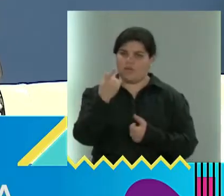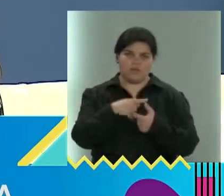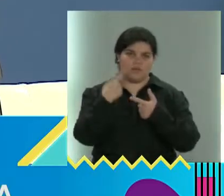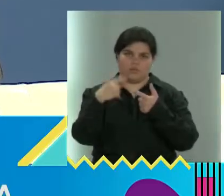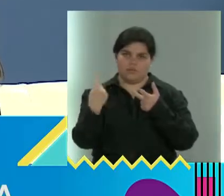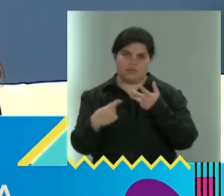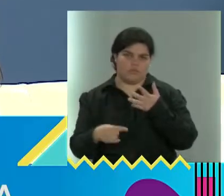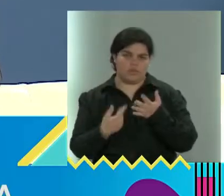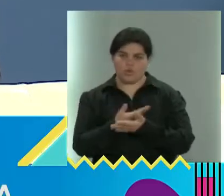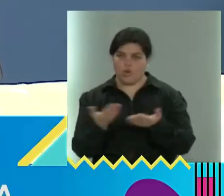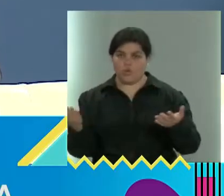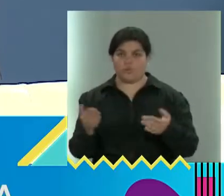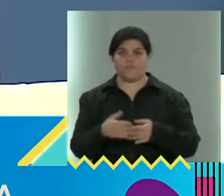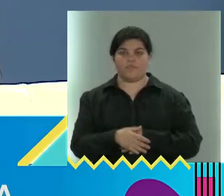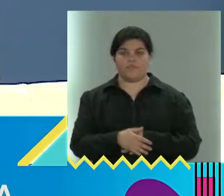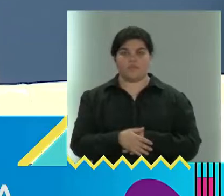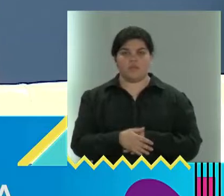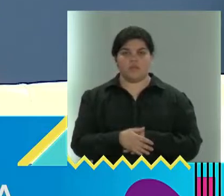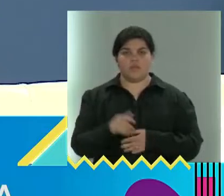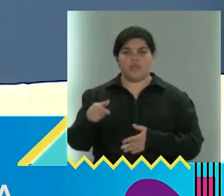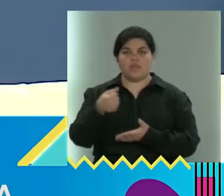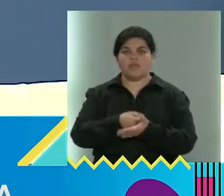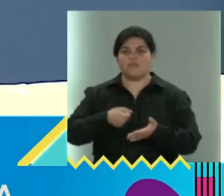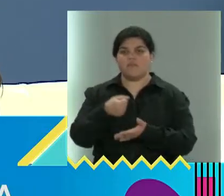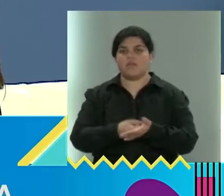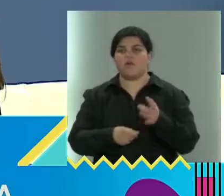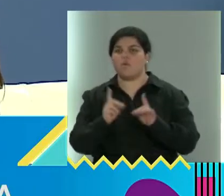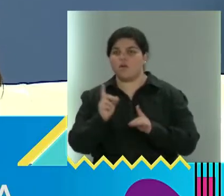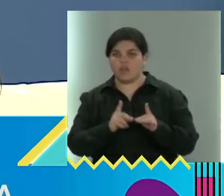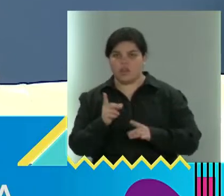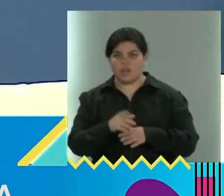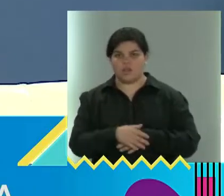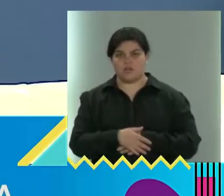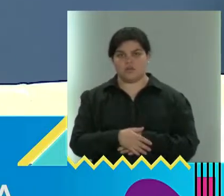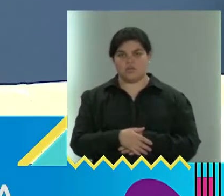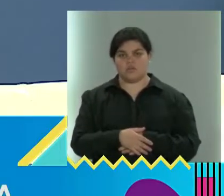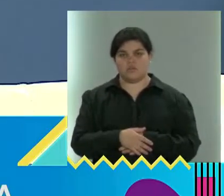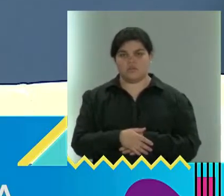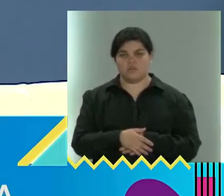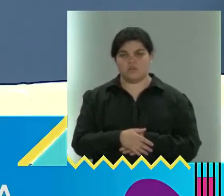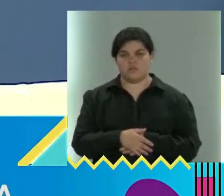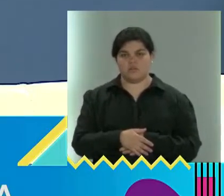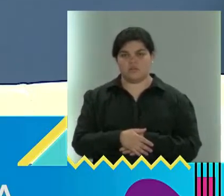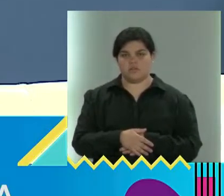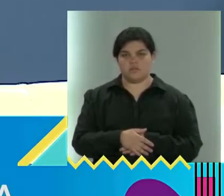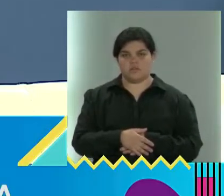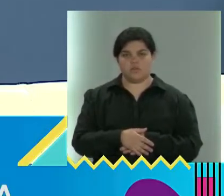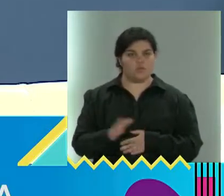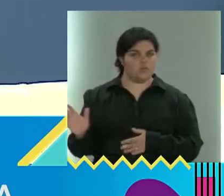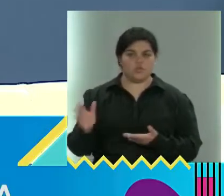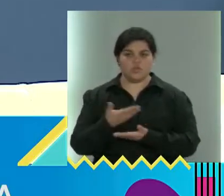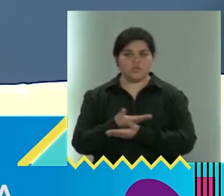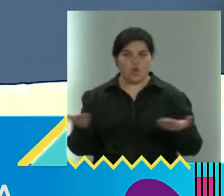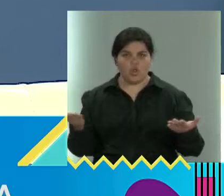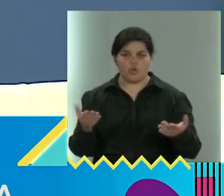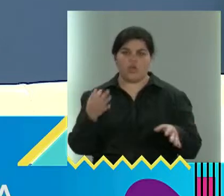el sistema. Yo creo que el desafío es que los chicos, que todos los chicos que empiezan la secundaria la